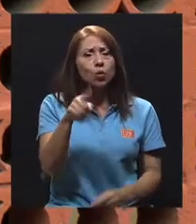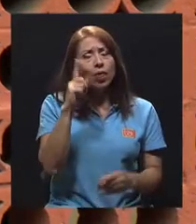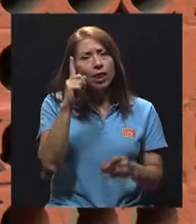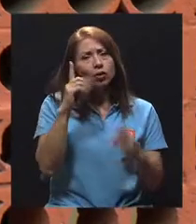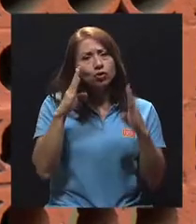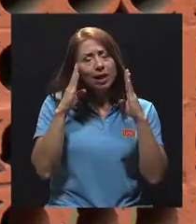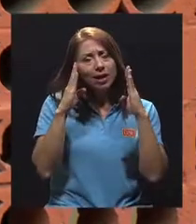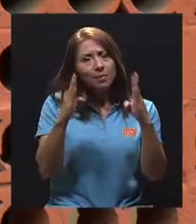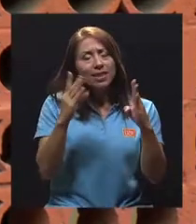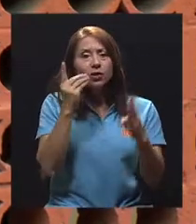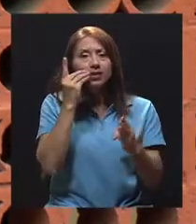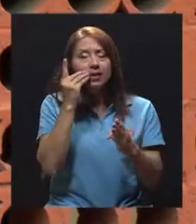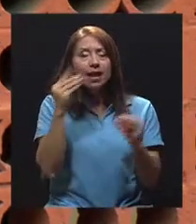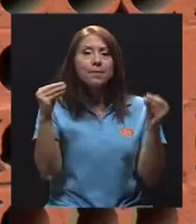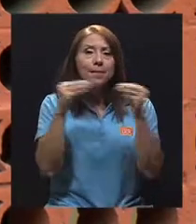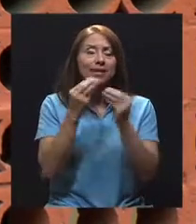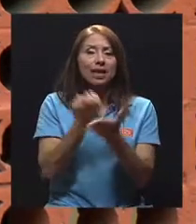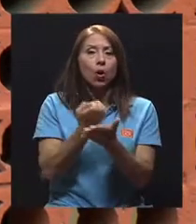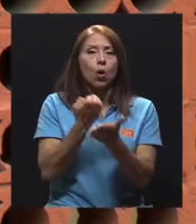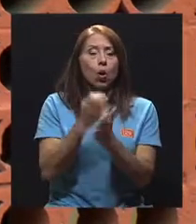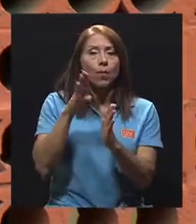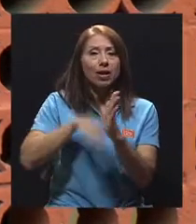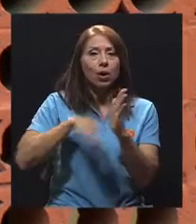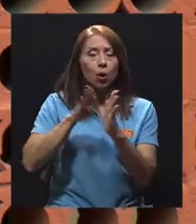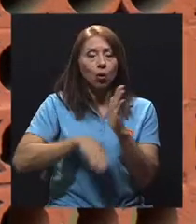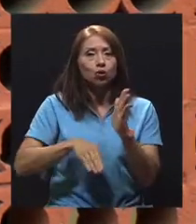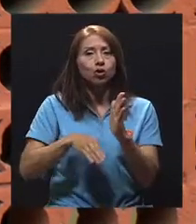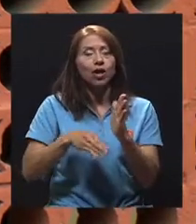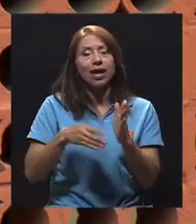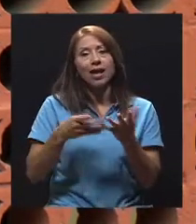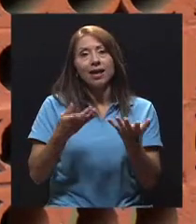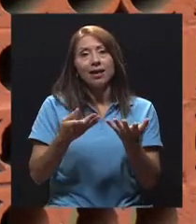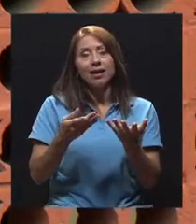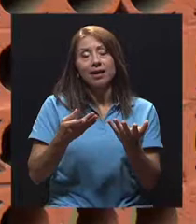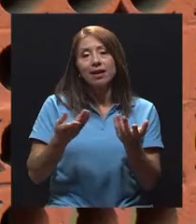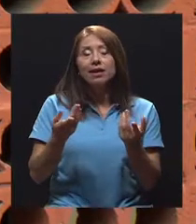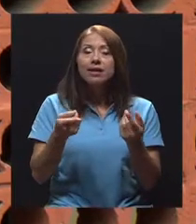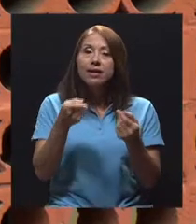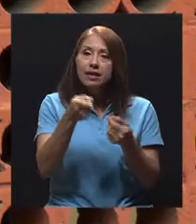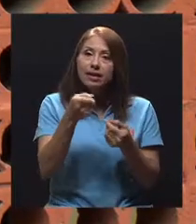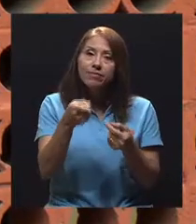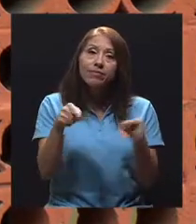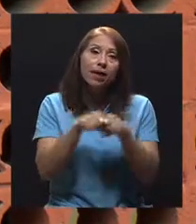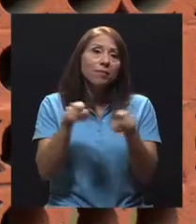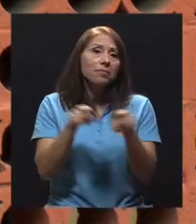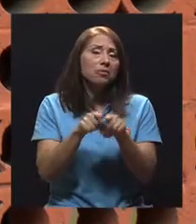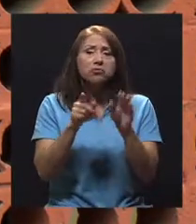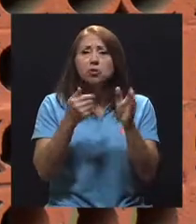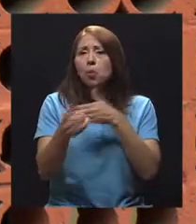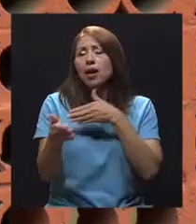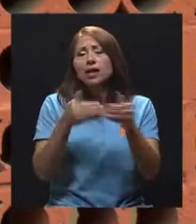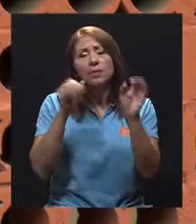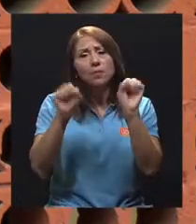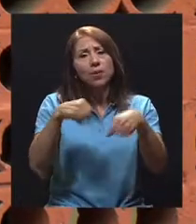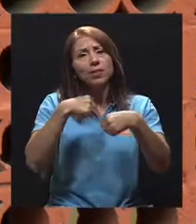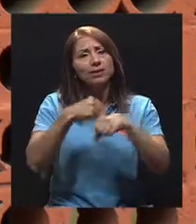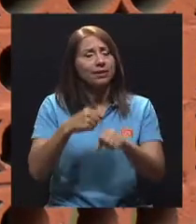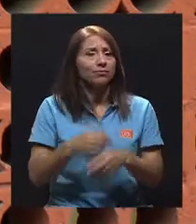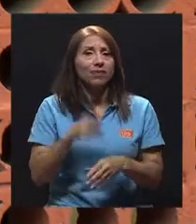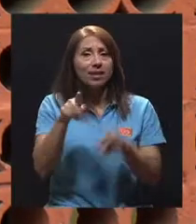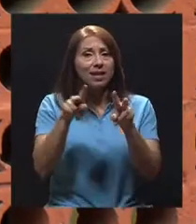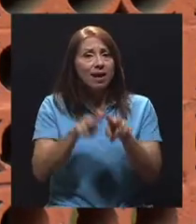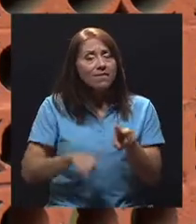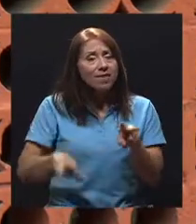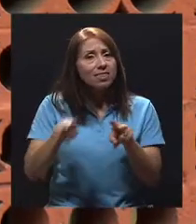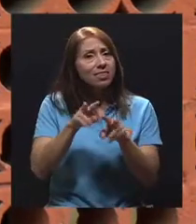uno de los tratamientos más económicos que hay en la odontología y está a la mano de cualquiera, ¿verdad? O sea, esa es la